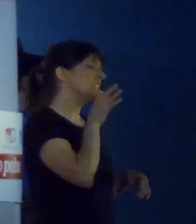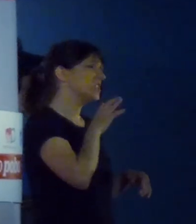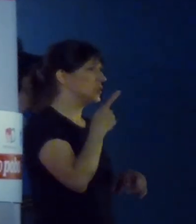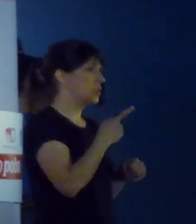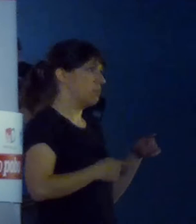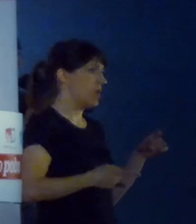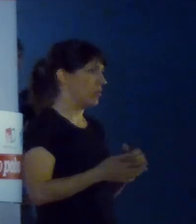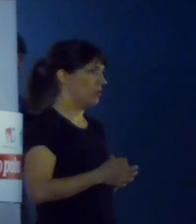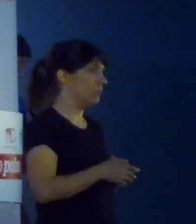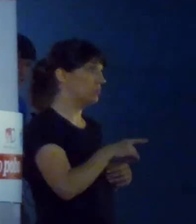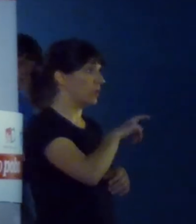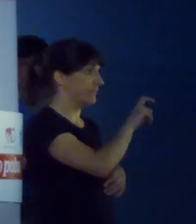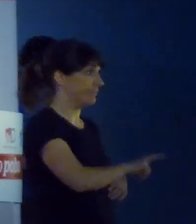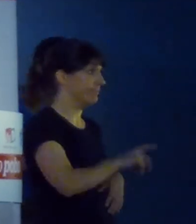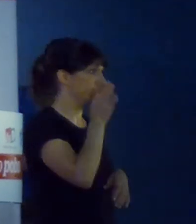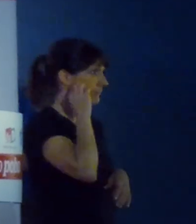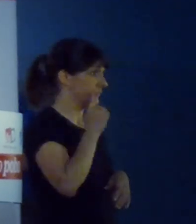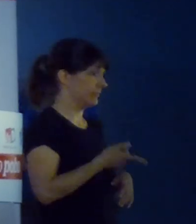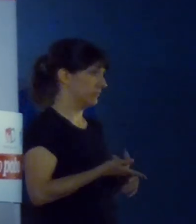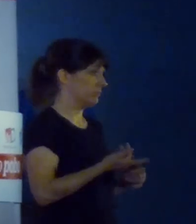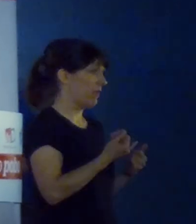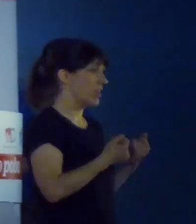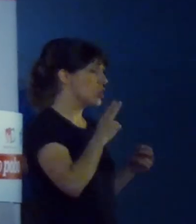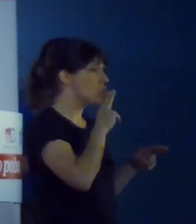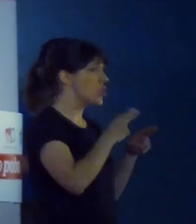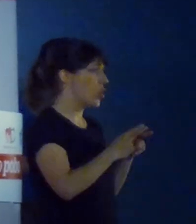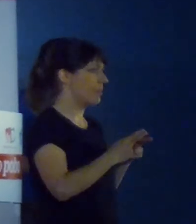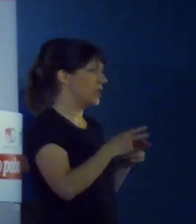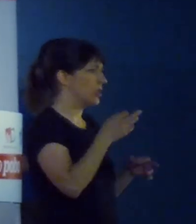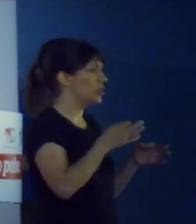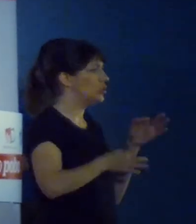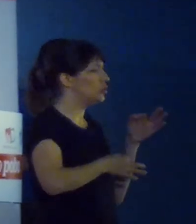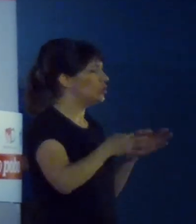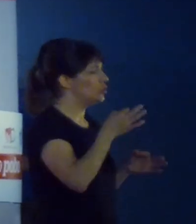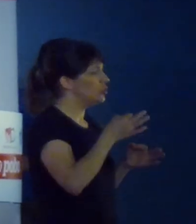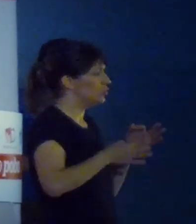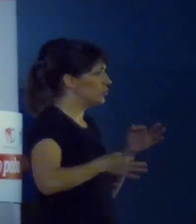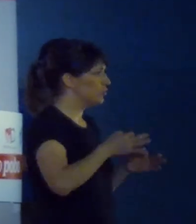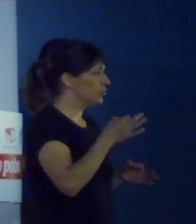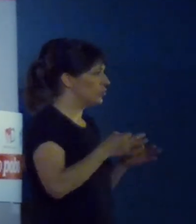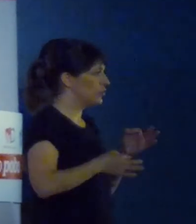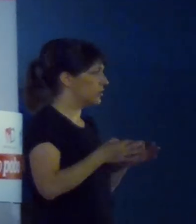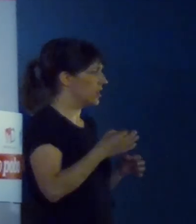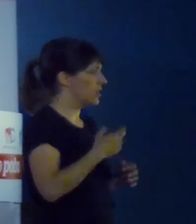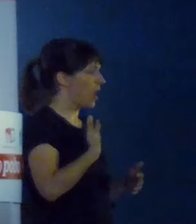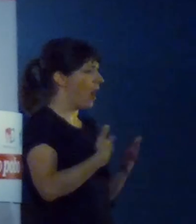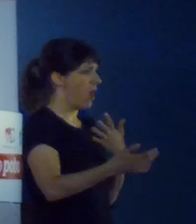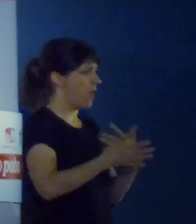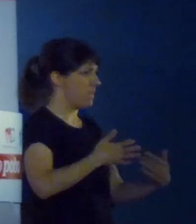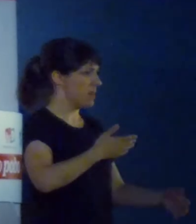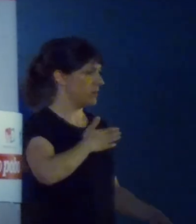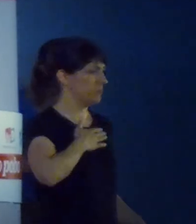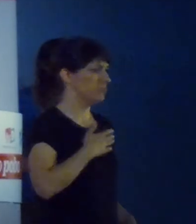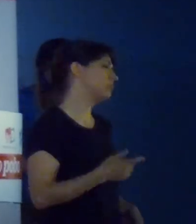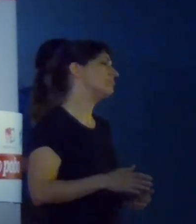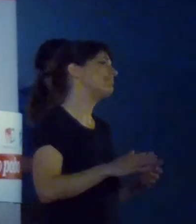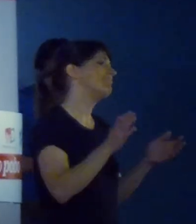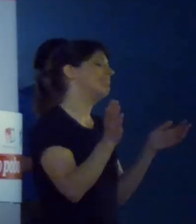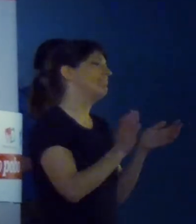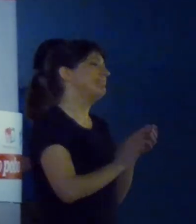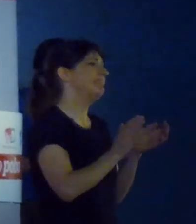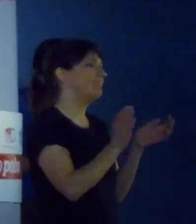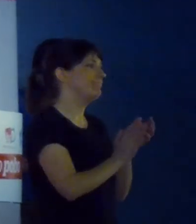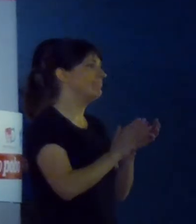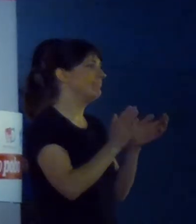tola, e titúlase A Xustiza pola Mar. As condicións que están dando.